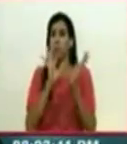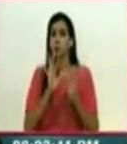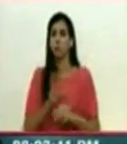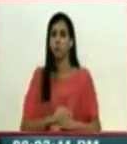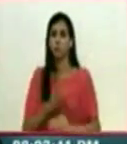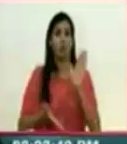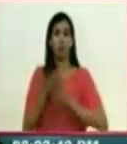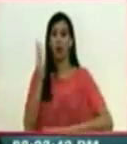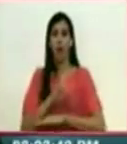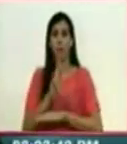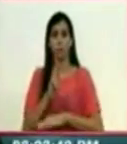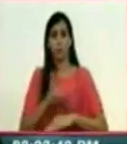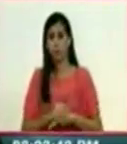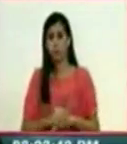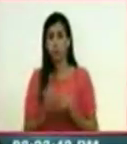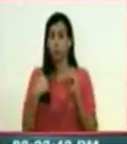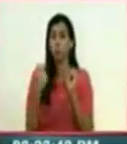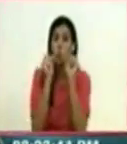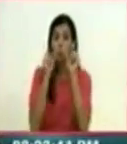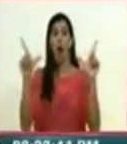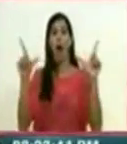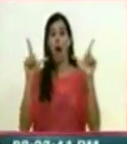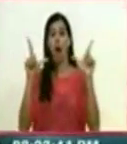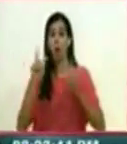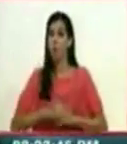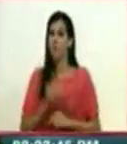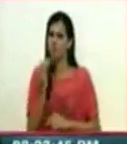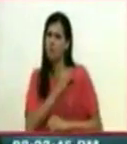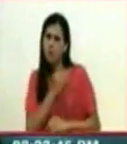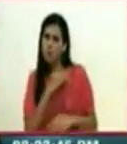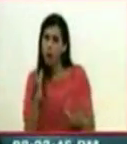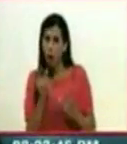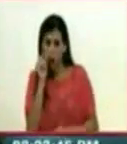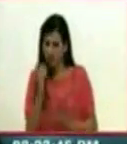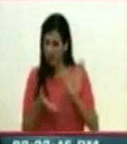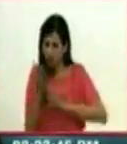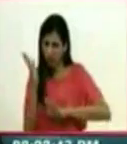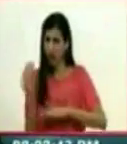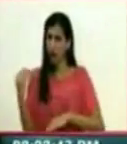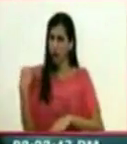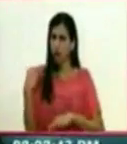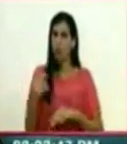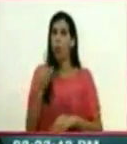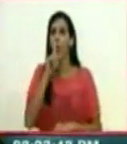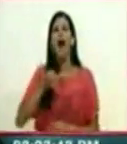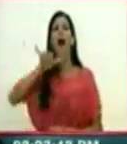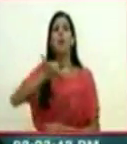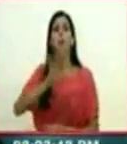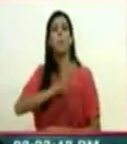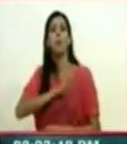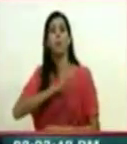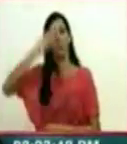Lamentablemente, fui sorprendido con la información de que un avión de la Fuerza Aérea